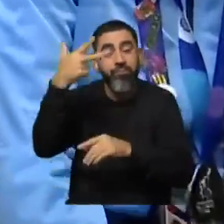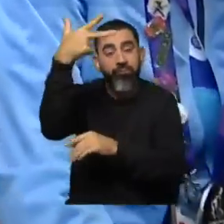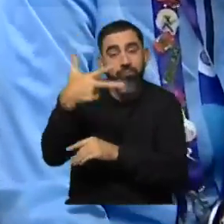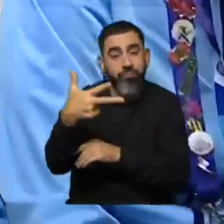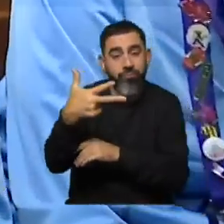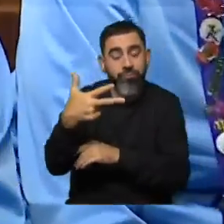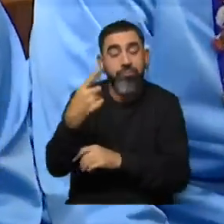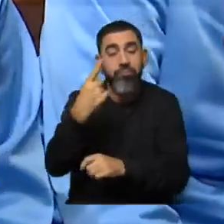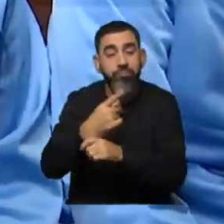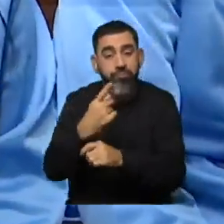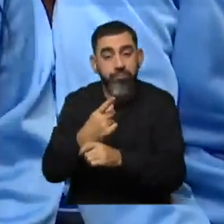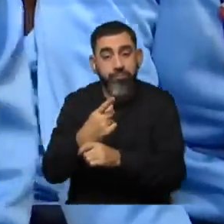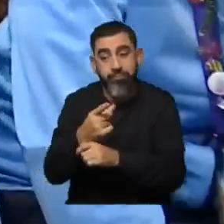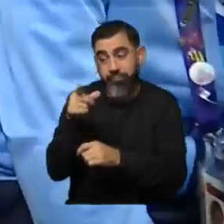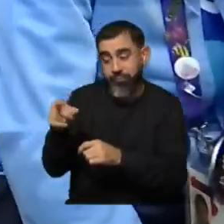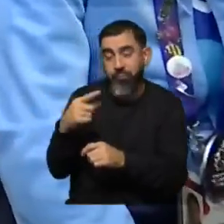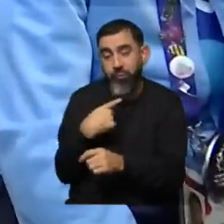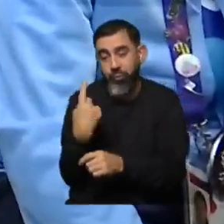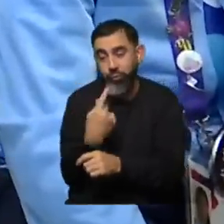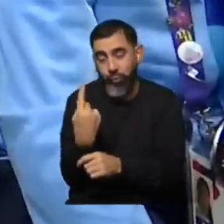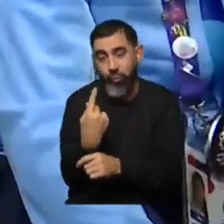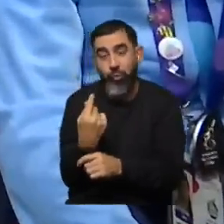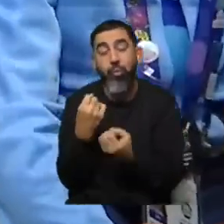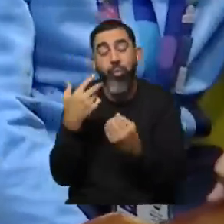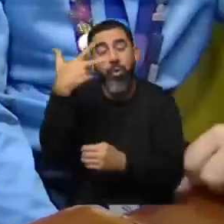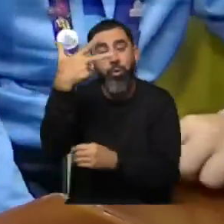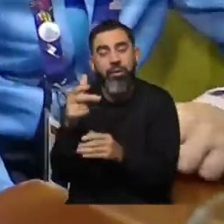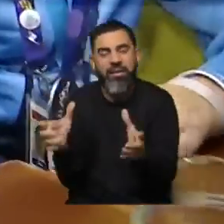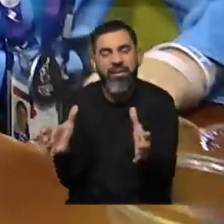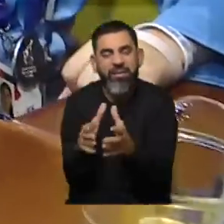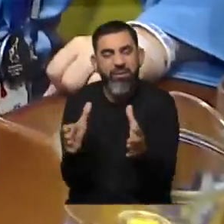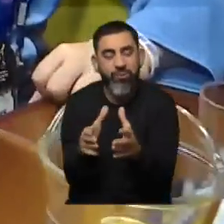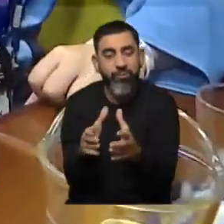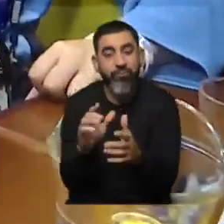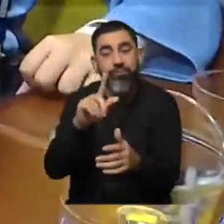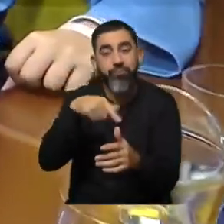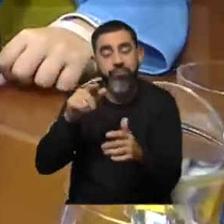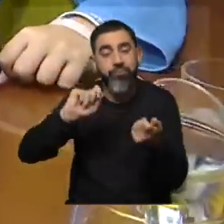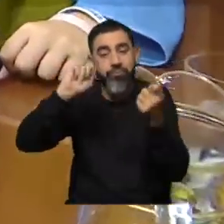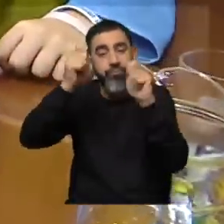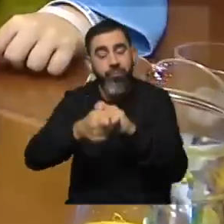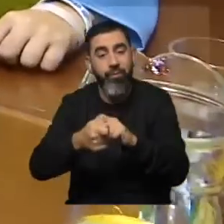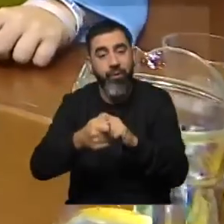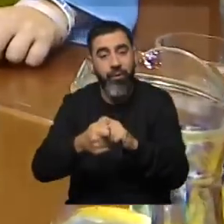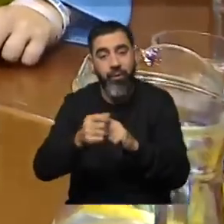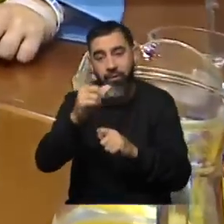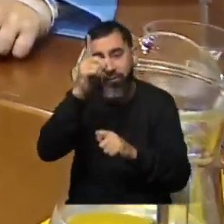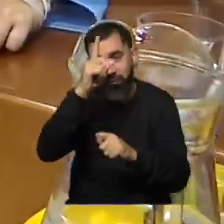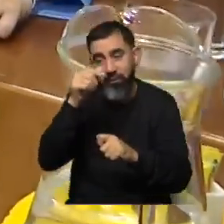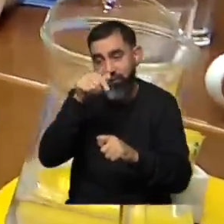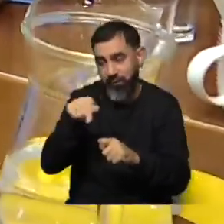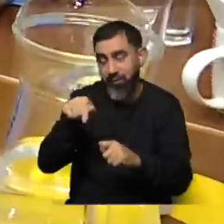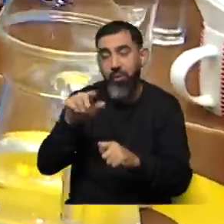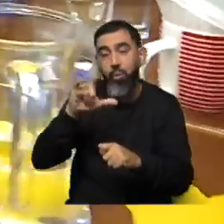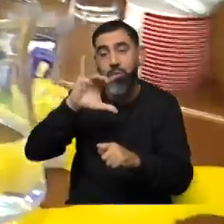primero tuve a ella solita porque en el hotel era muy chico y después cuando nos cambiamos como para Berlín me tocó con ella